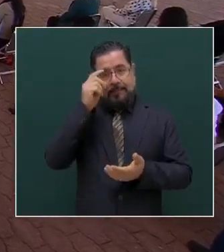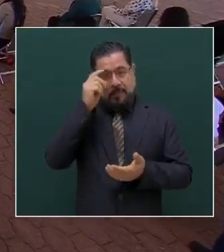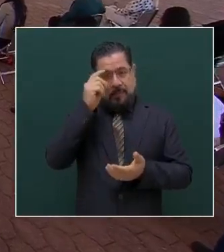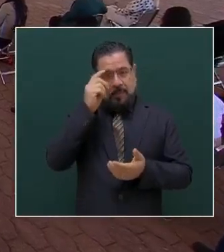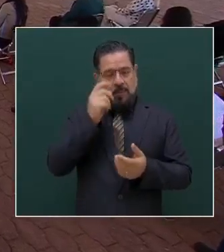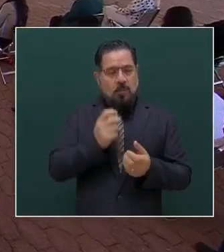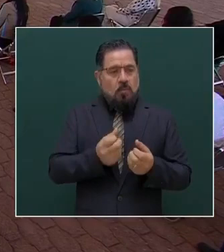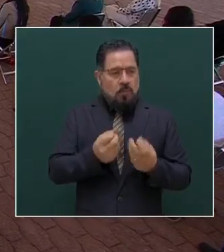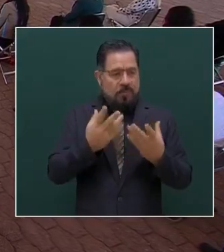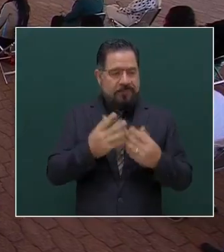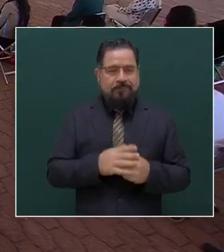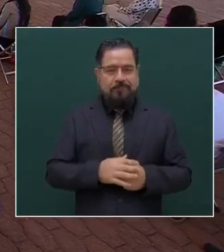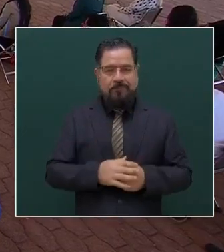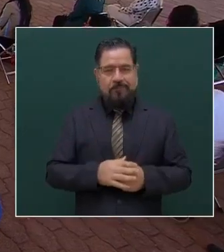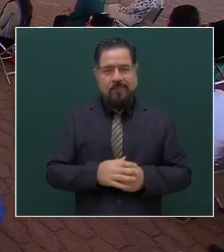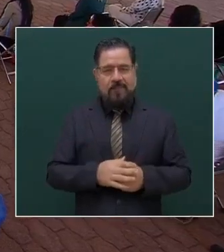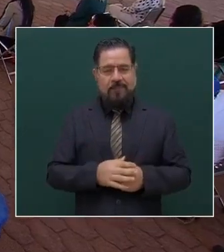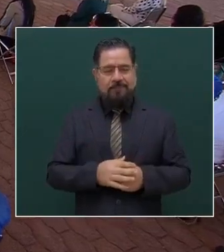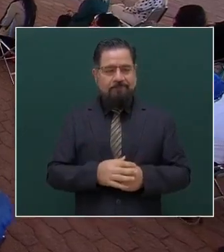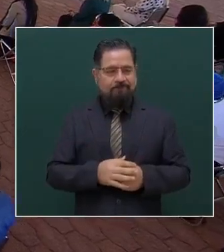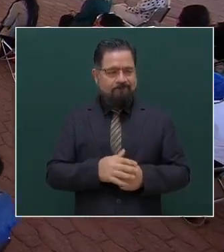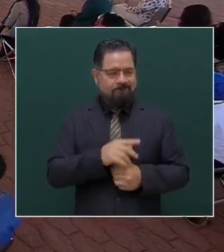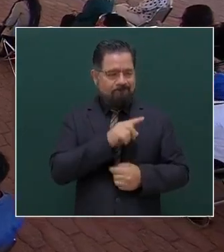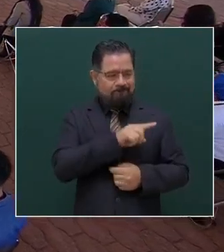sobre 80